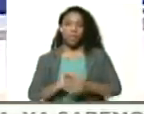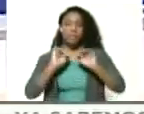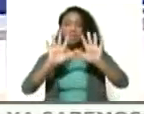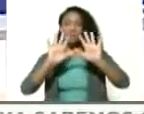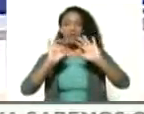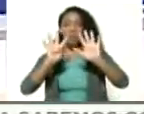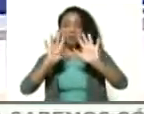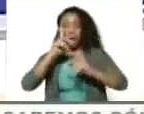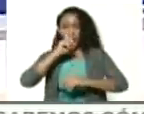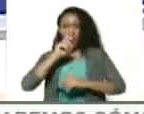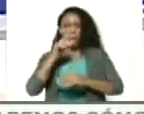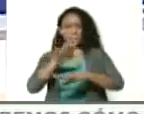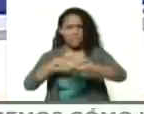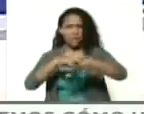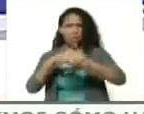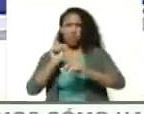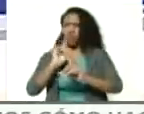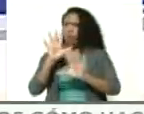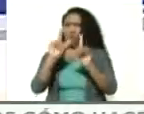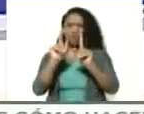19 años, perdón. ¿Qué dije yo?